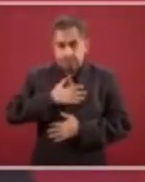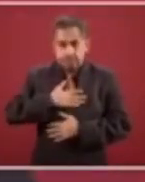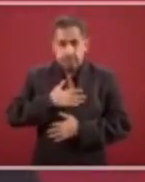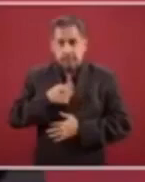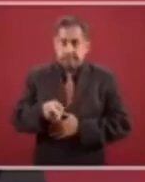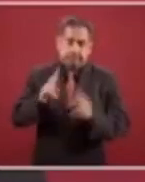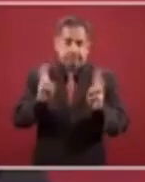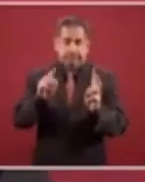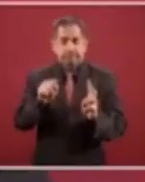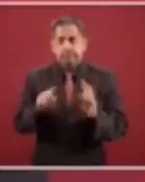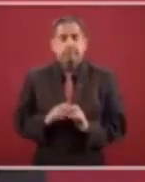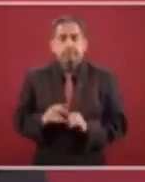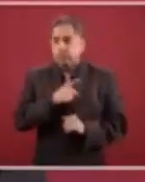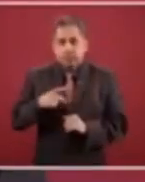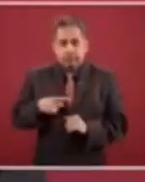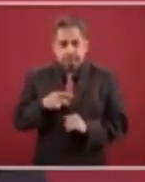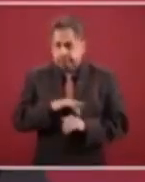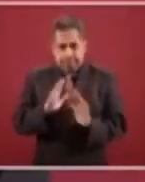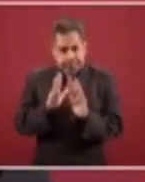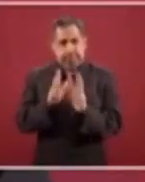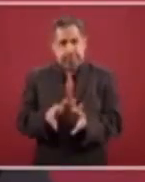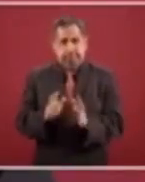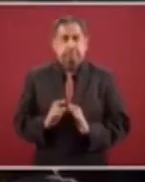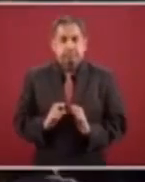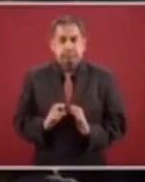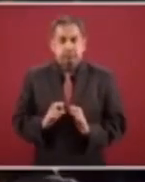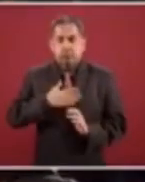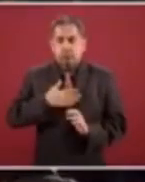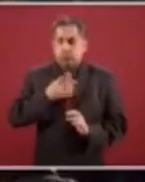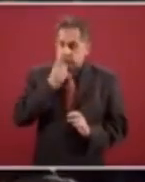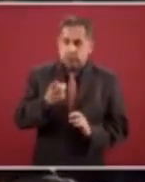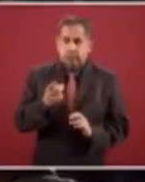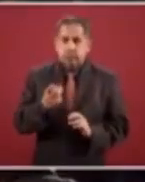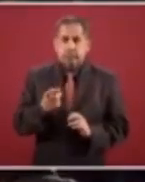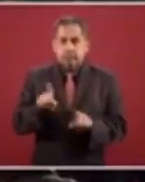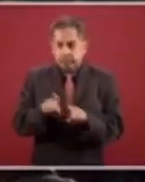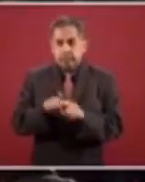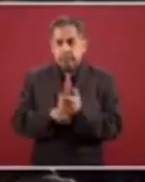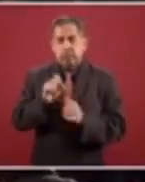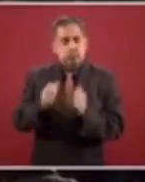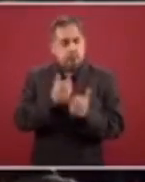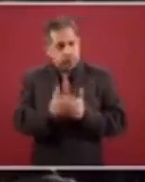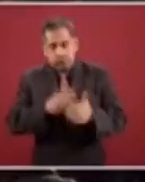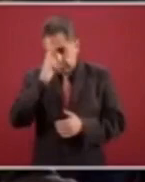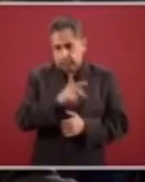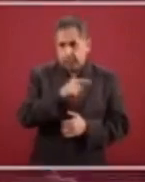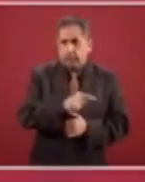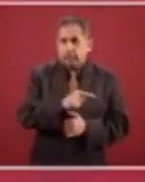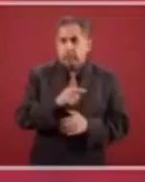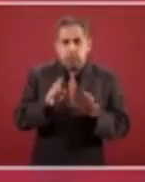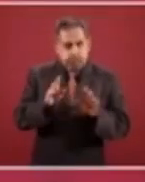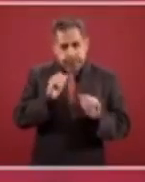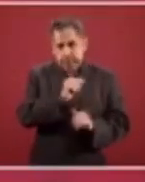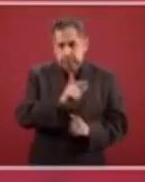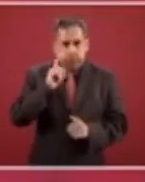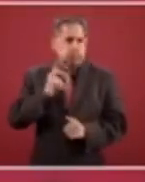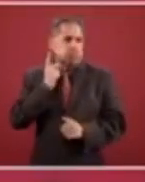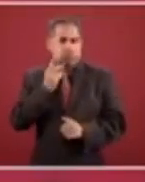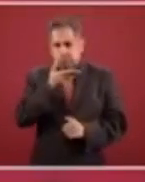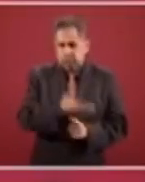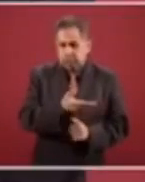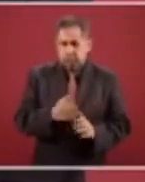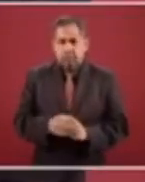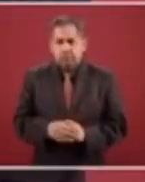que ese tema no debe tocarse. Y se resume en una frase que viene de lejos, incluso desde